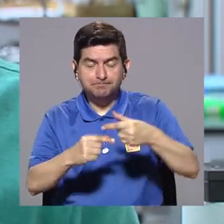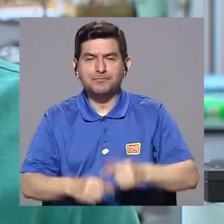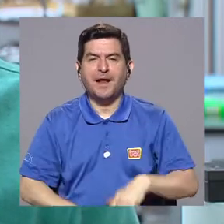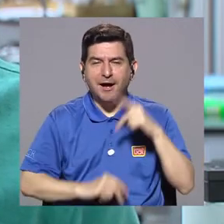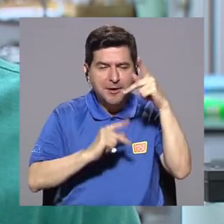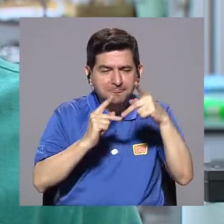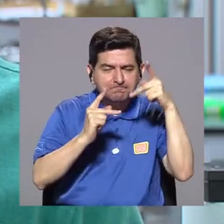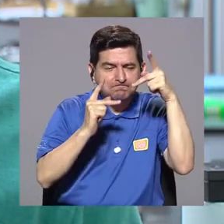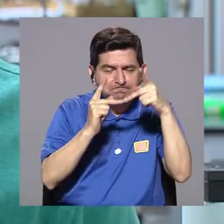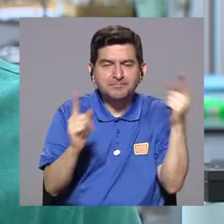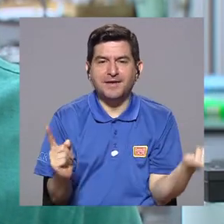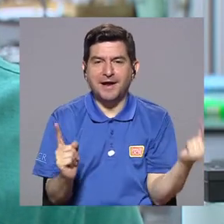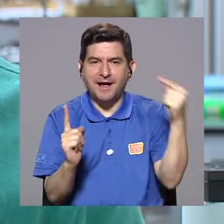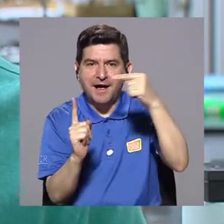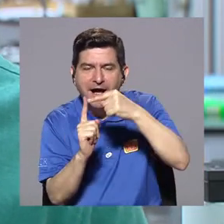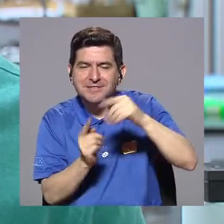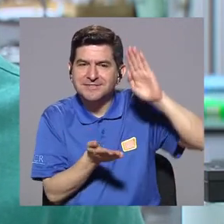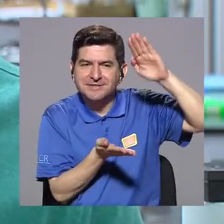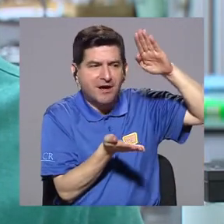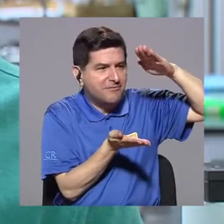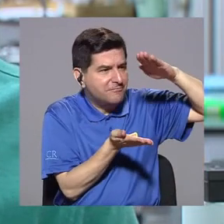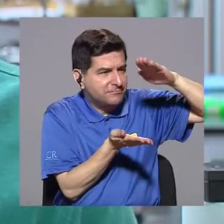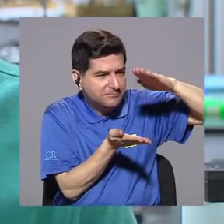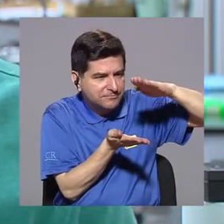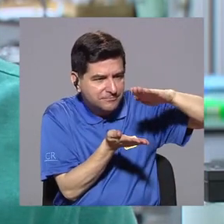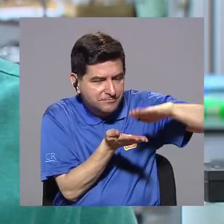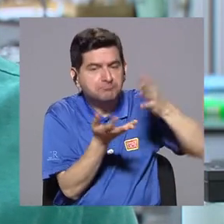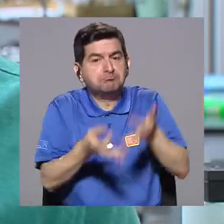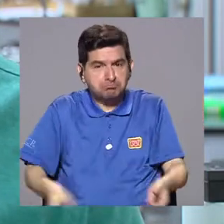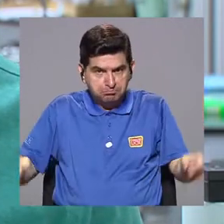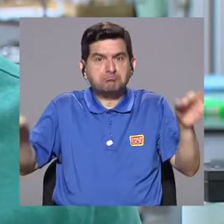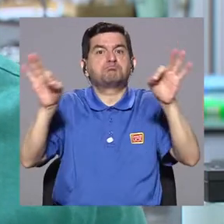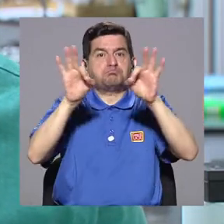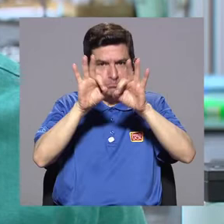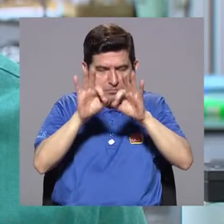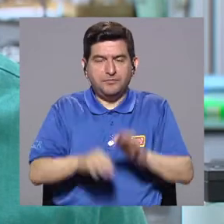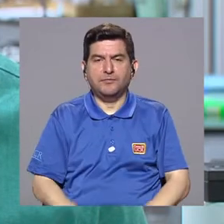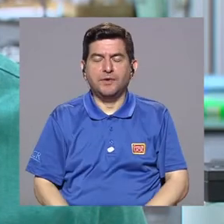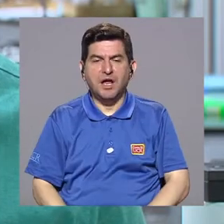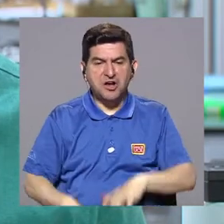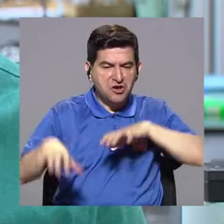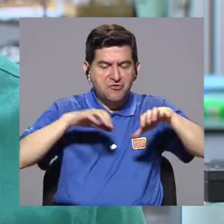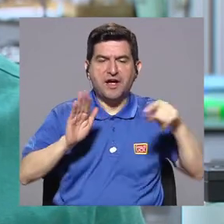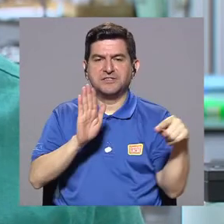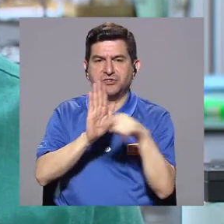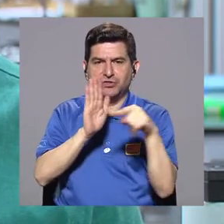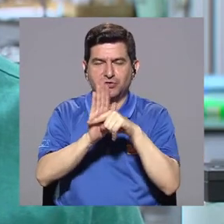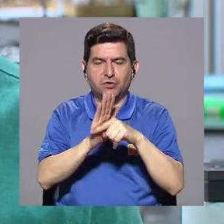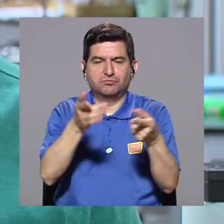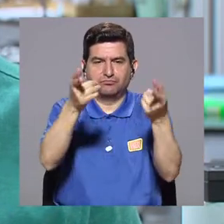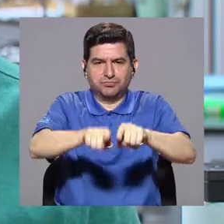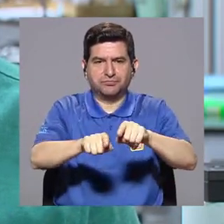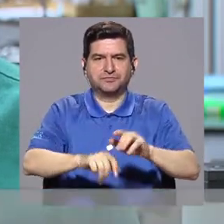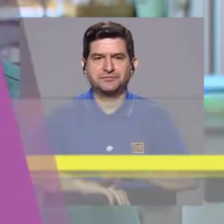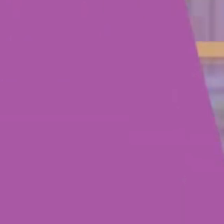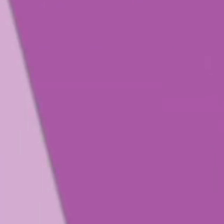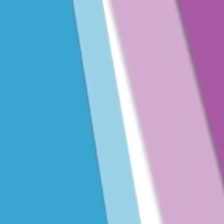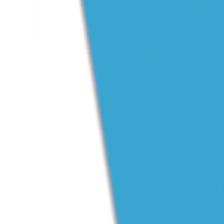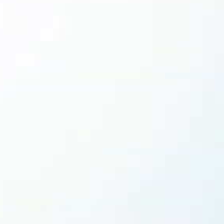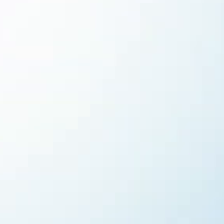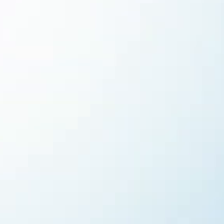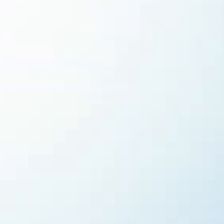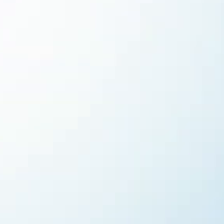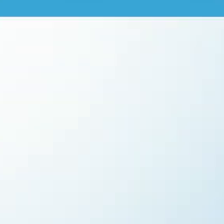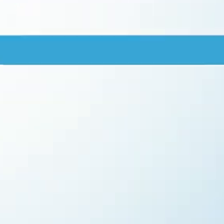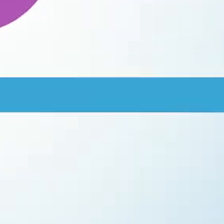ido perfeccionando hasta disminuir en gran medida cualquier reacción adversa que tenga.